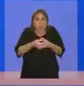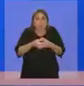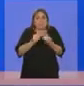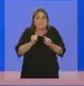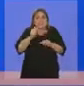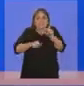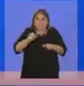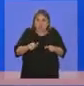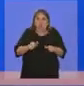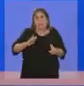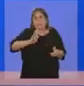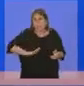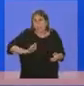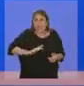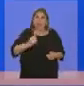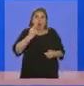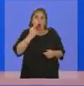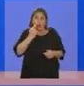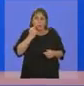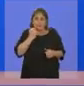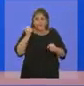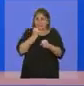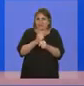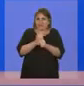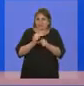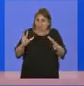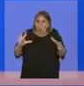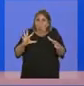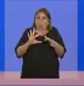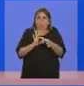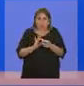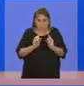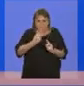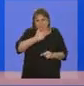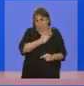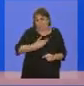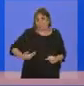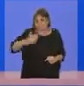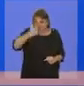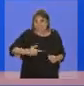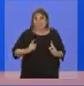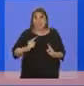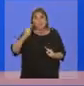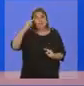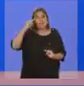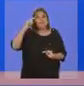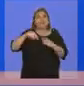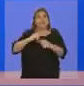de hombres y mujeres que están trabajando conjuntamente conmigo pensando en el día después.